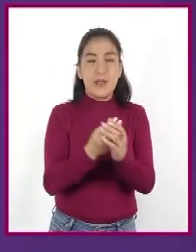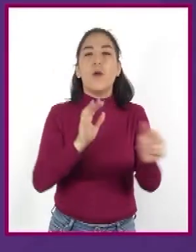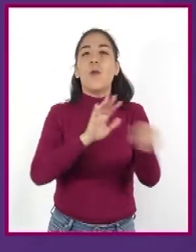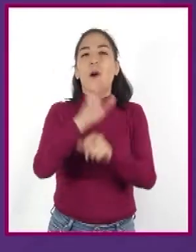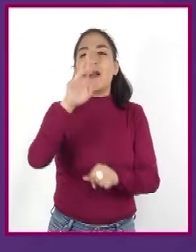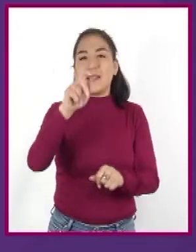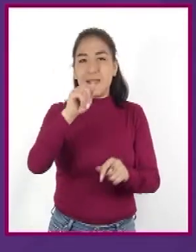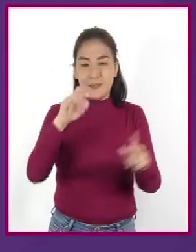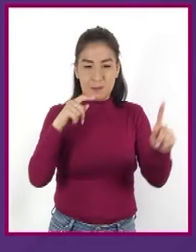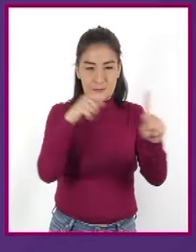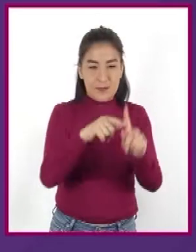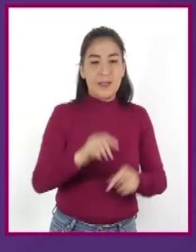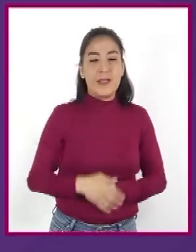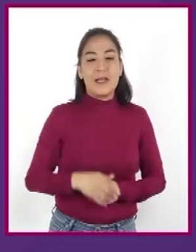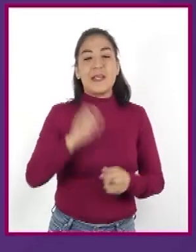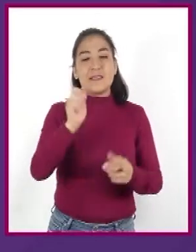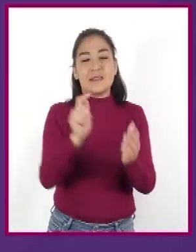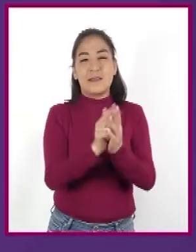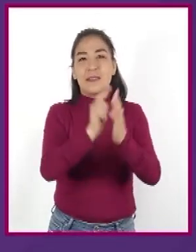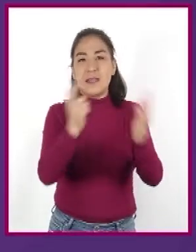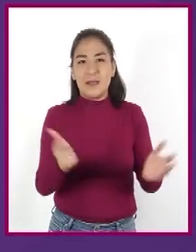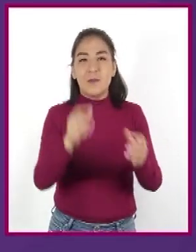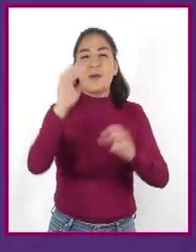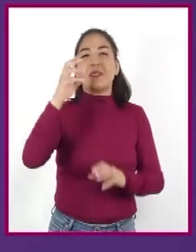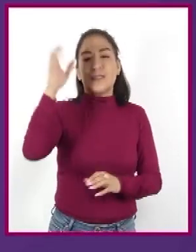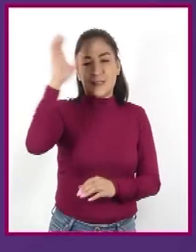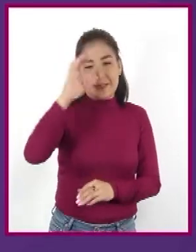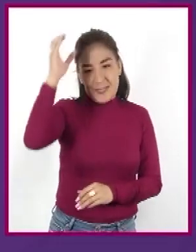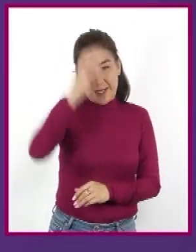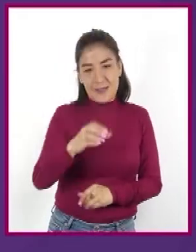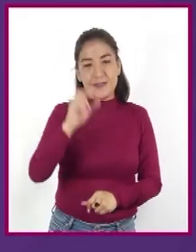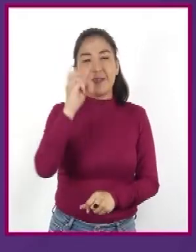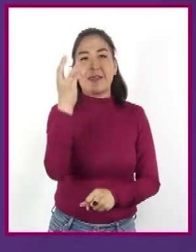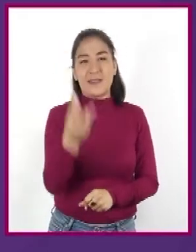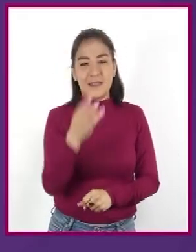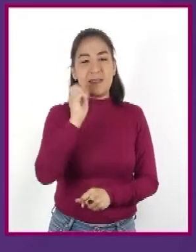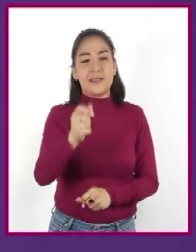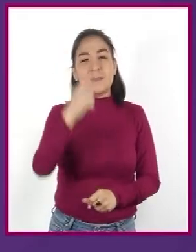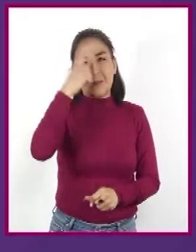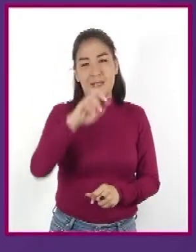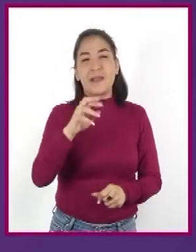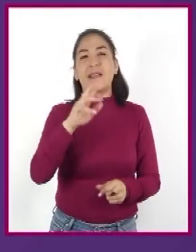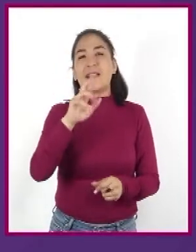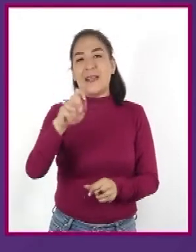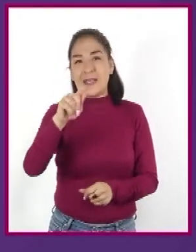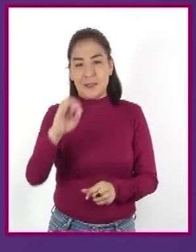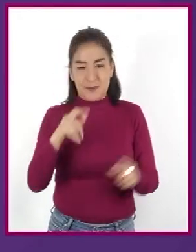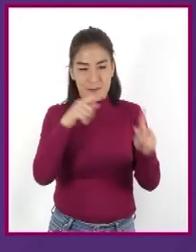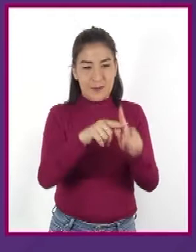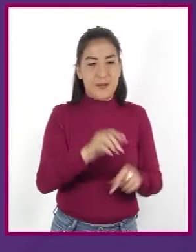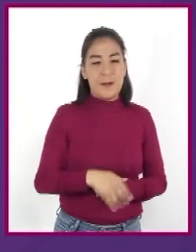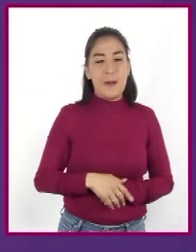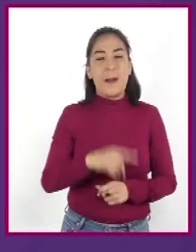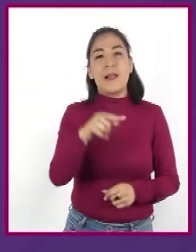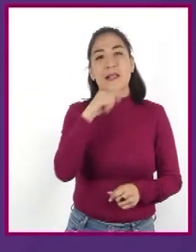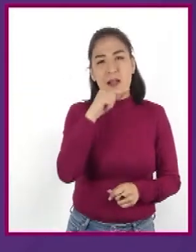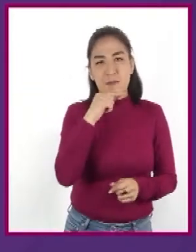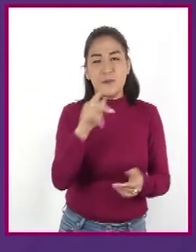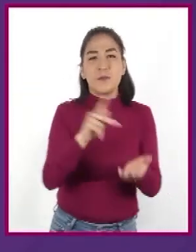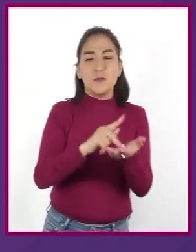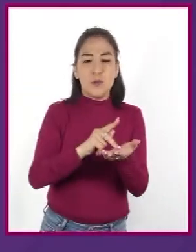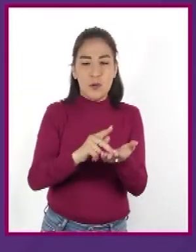texto de Ciencias 3, que servirá de apoyo para resolver el reto. Bolígrafo, lápiz,